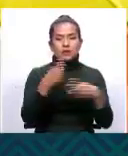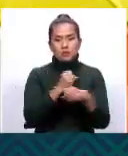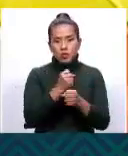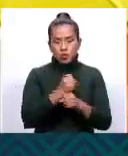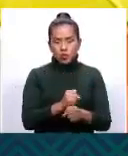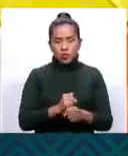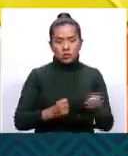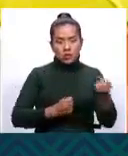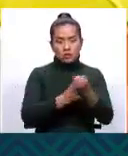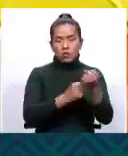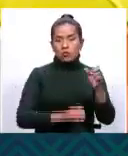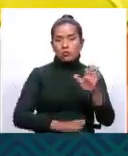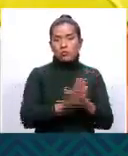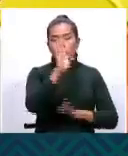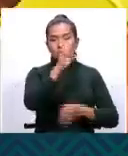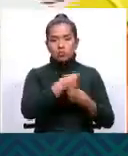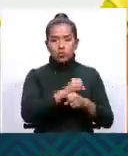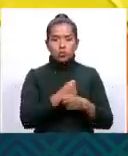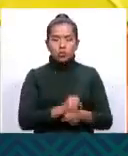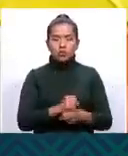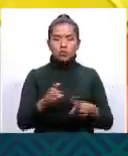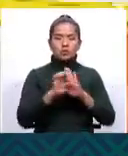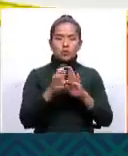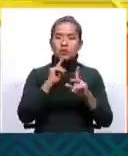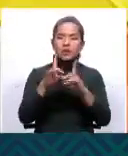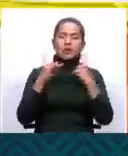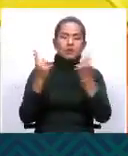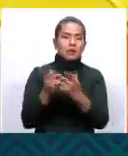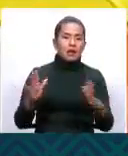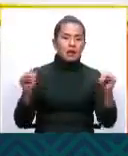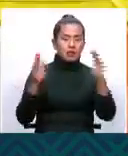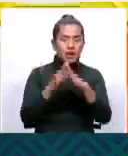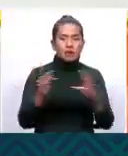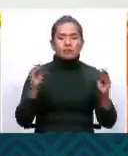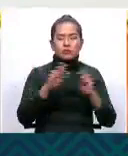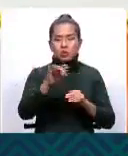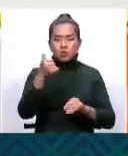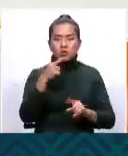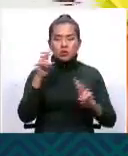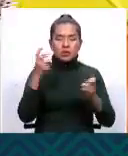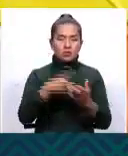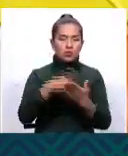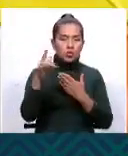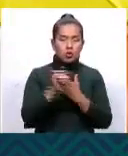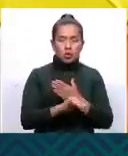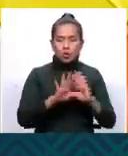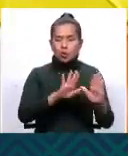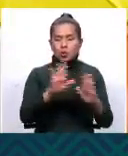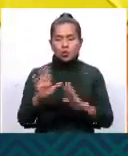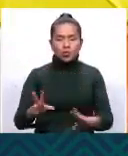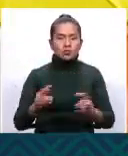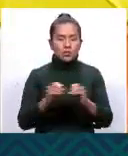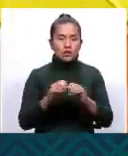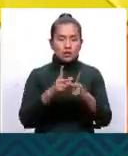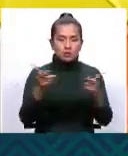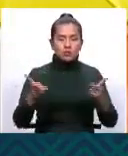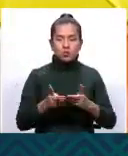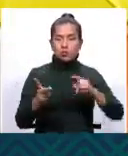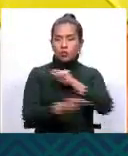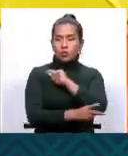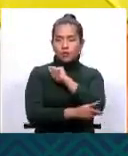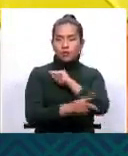el Departamento de La Paz, con proyectos referidos a la provincia de Omasuyos, para sobre